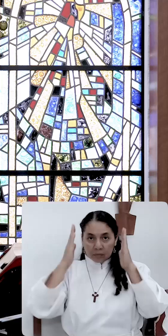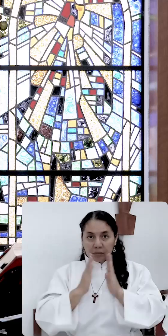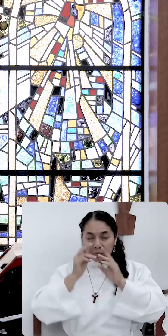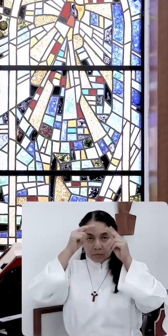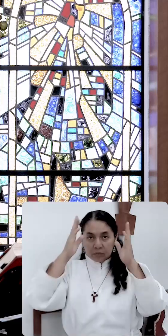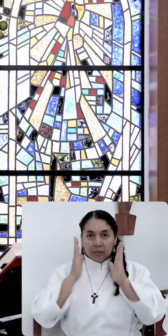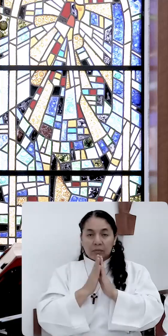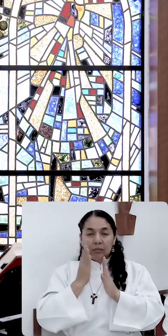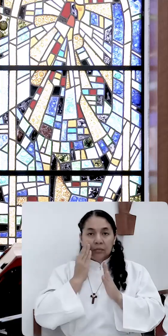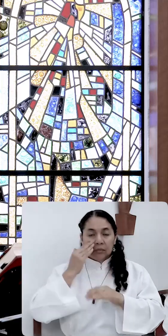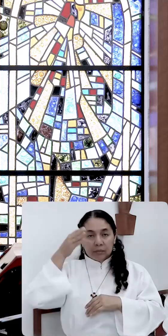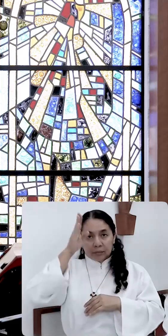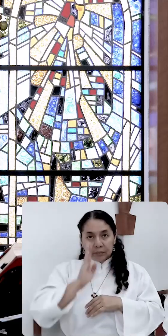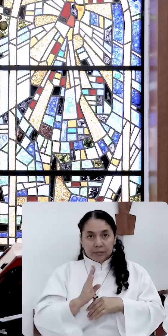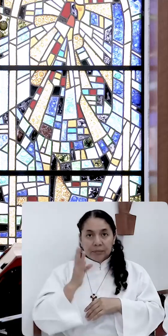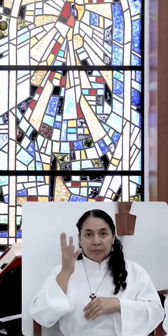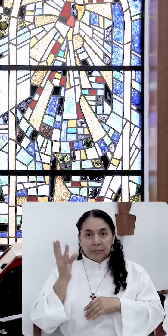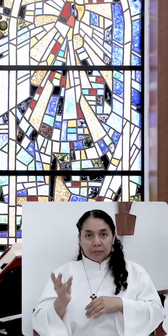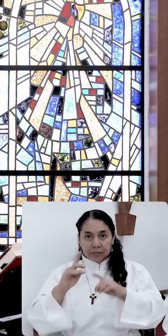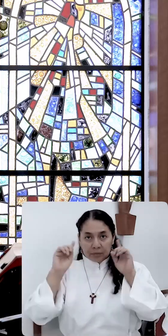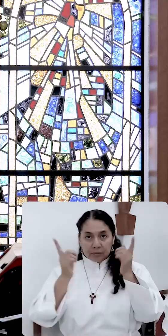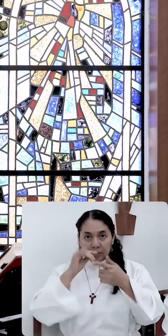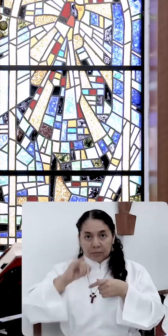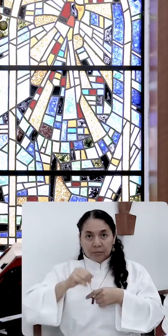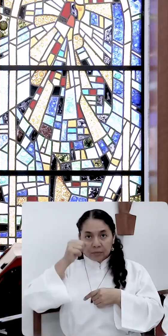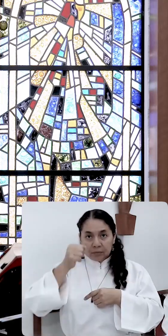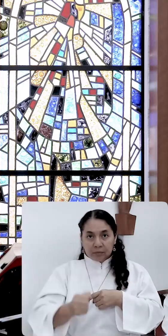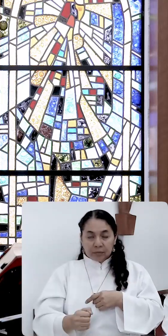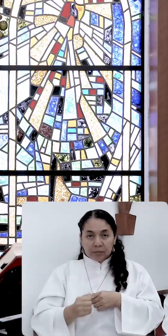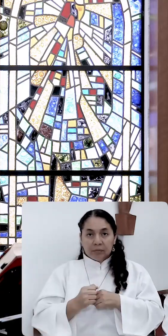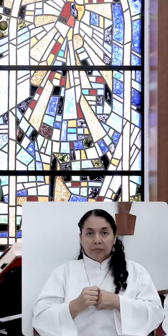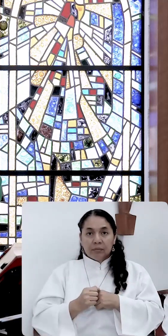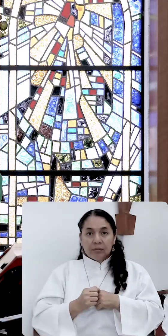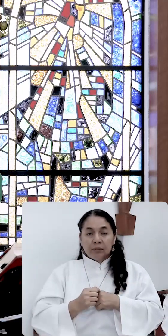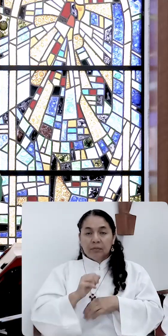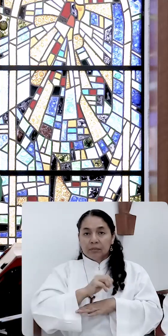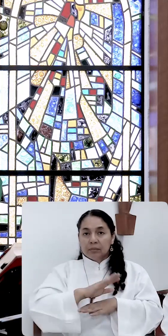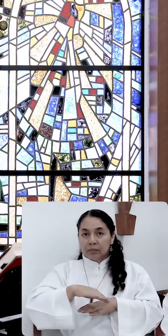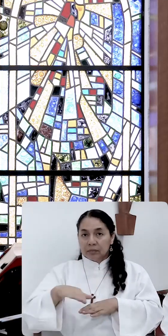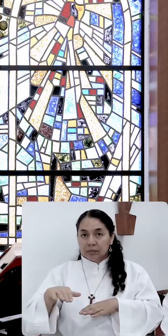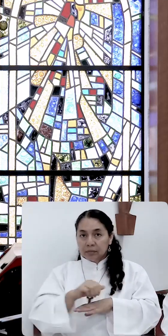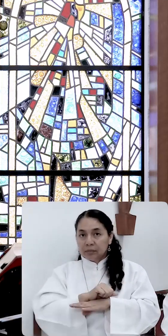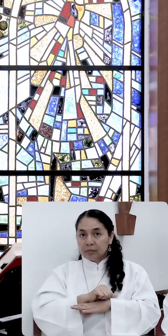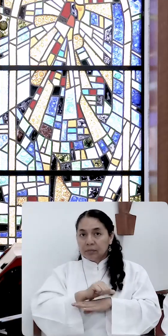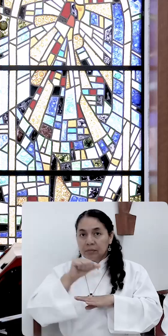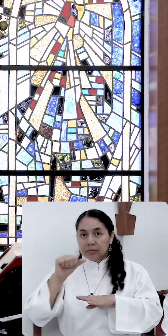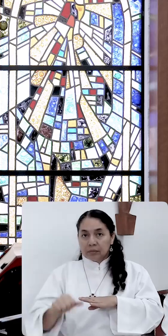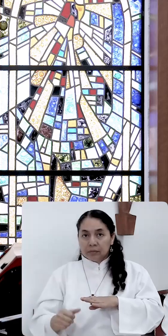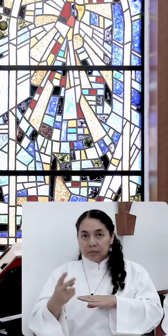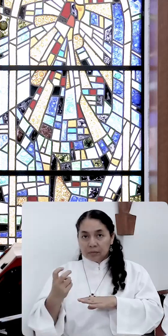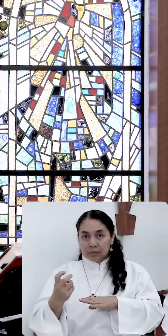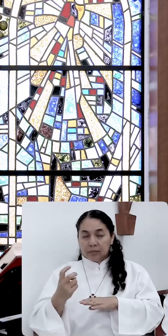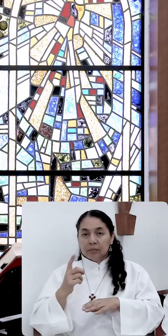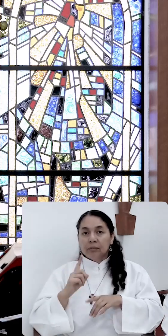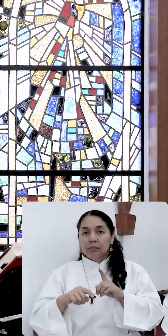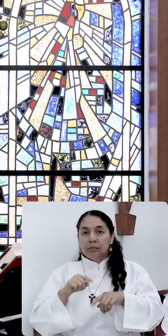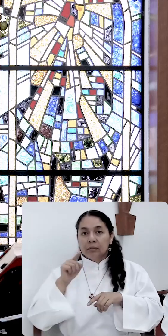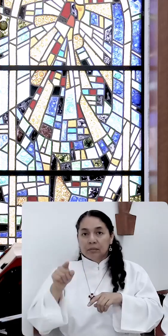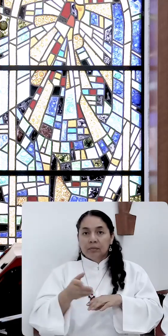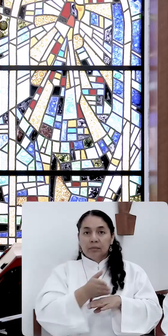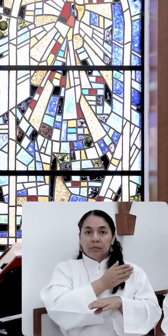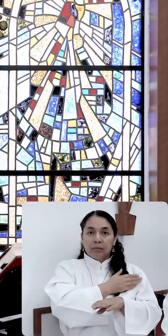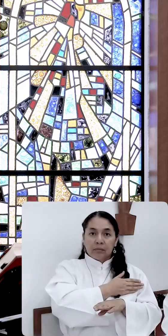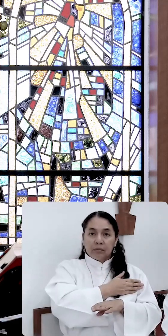la Virgen Madre de Dios, su esposo San José, los apóstoles y cuantos vivieron en tu amistad a través